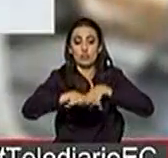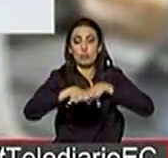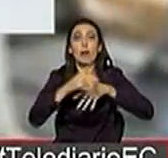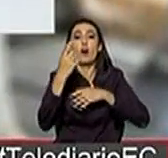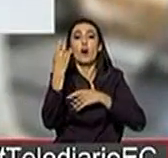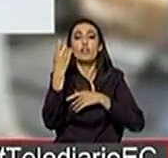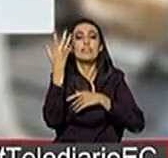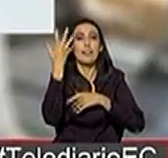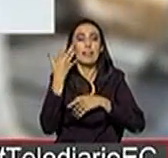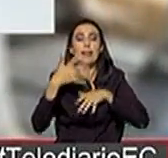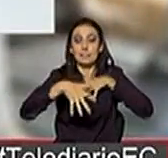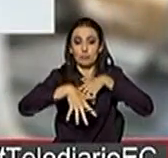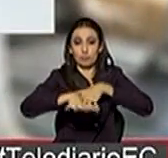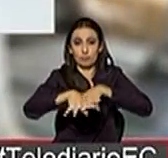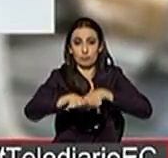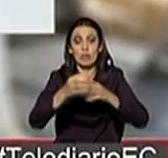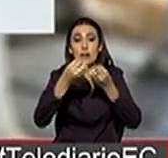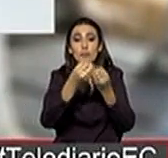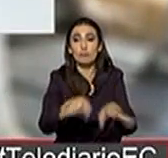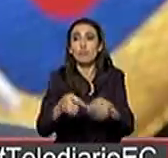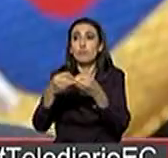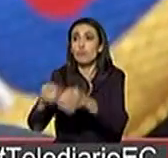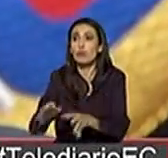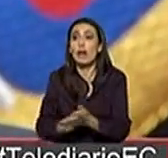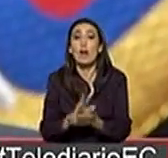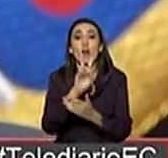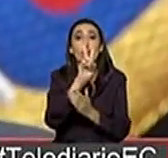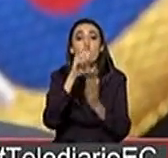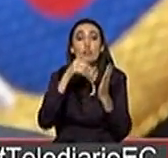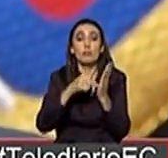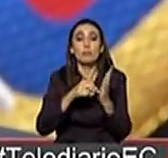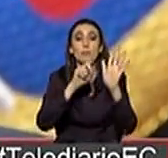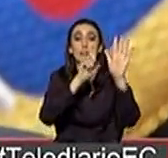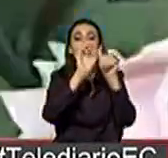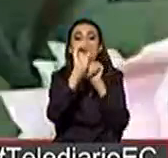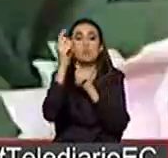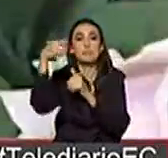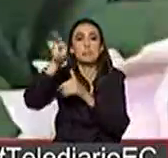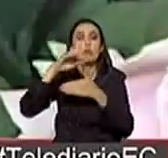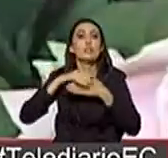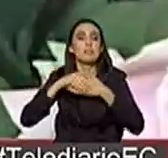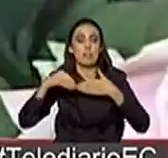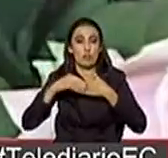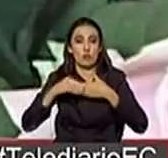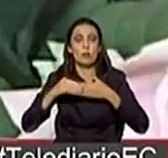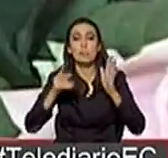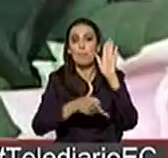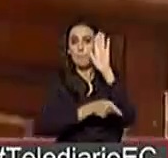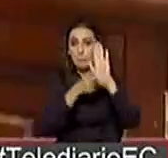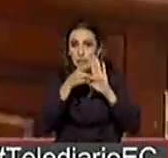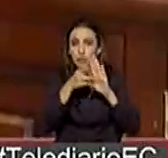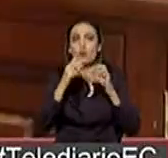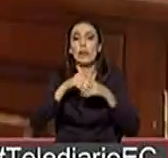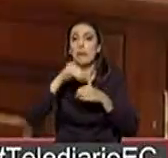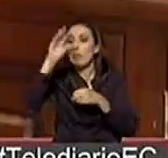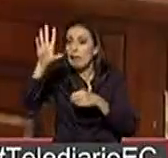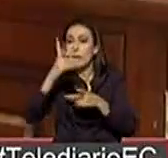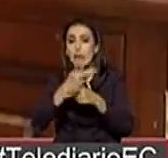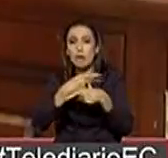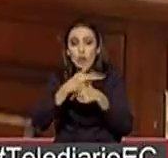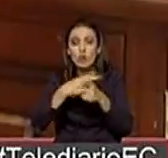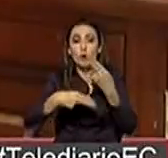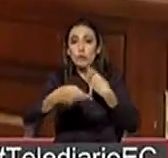por 2.600 millones de dólares a sectores como el industrial petrolero y exportador las penas son